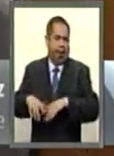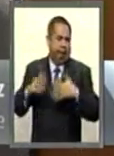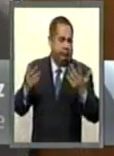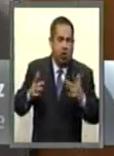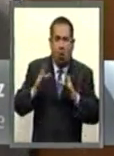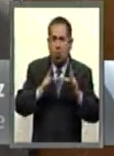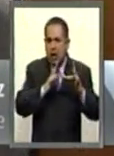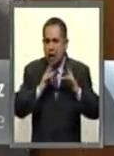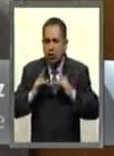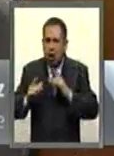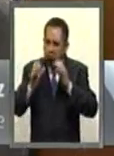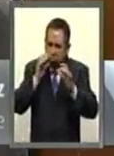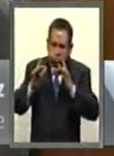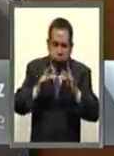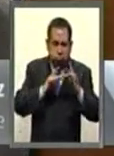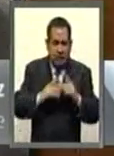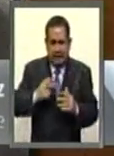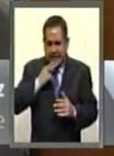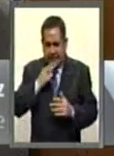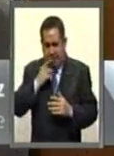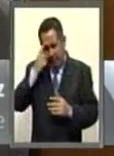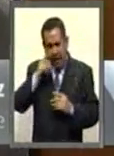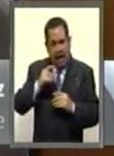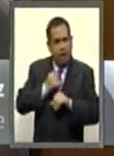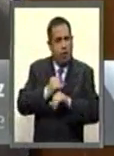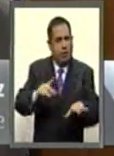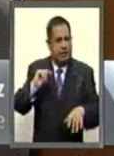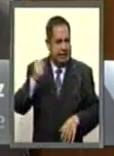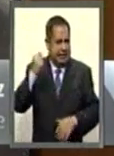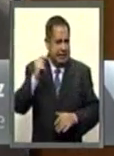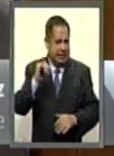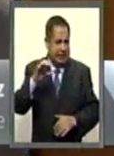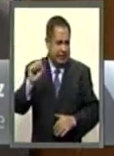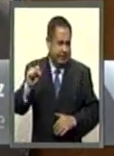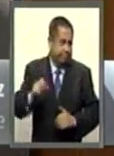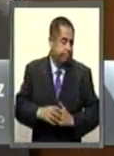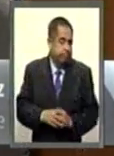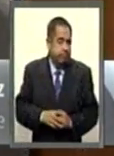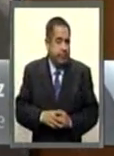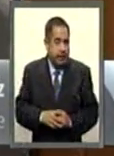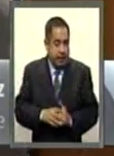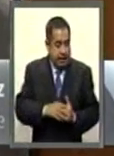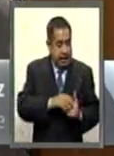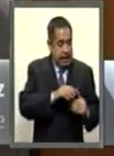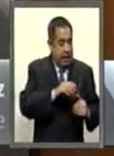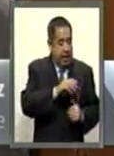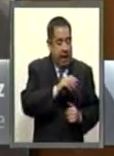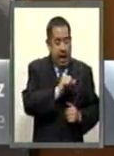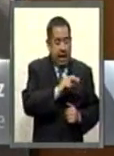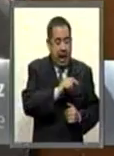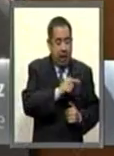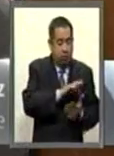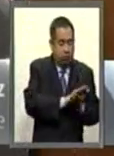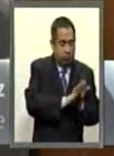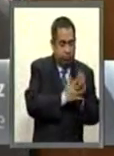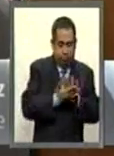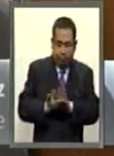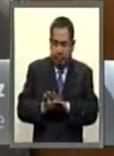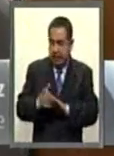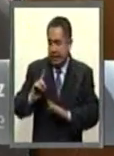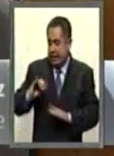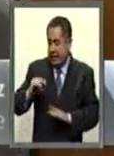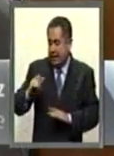medios de comunicación y herramientas informativas. La transición a la televisión digital terrestre también